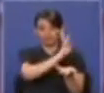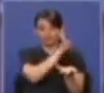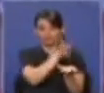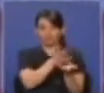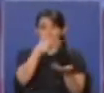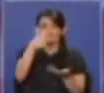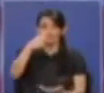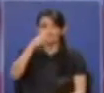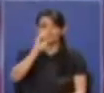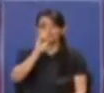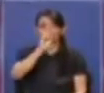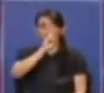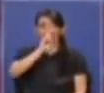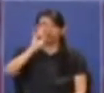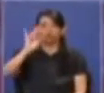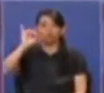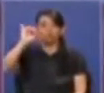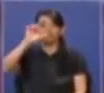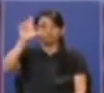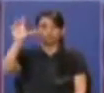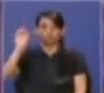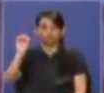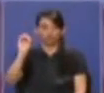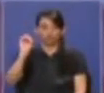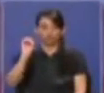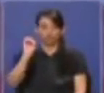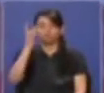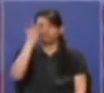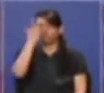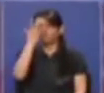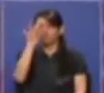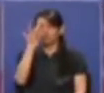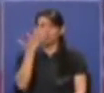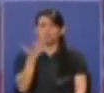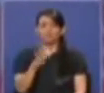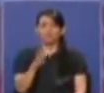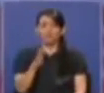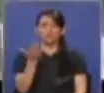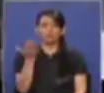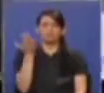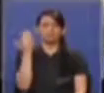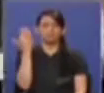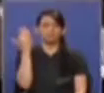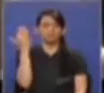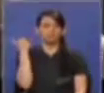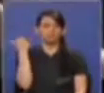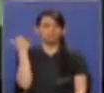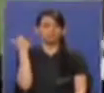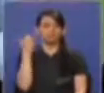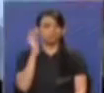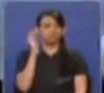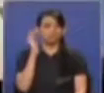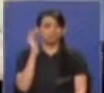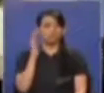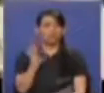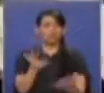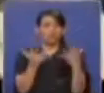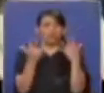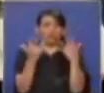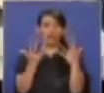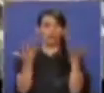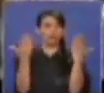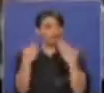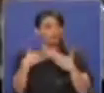Chorrillo. Estuvimos en el Chorrillo porque hace algún tiempo se acabó una importante obra